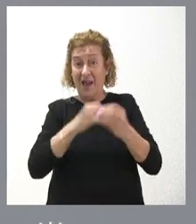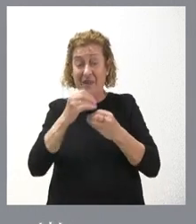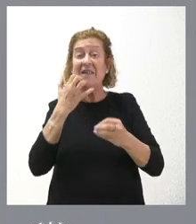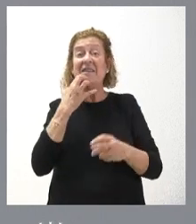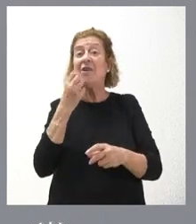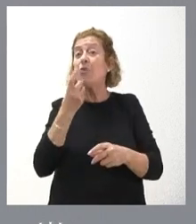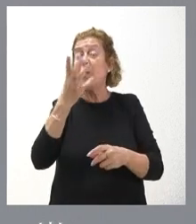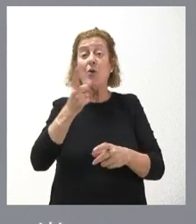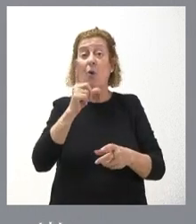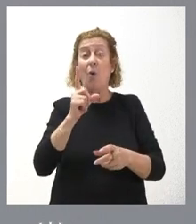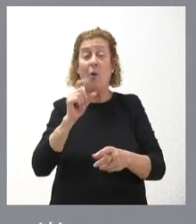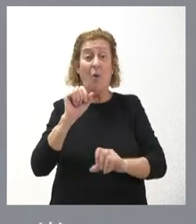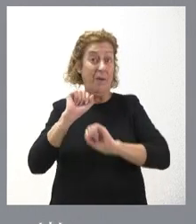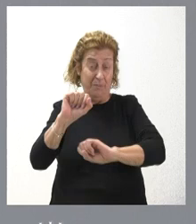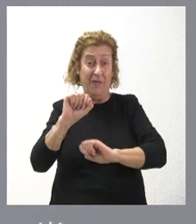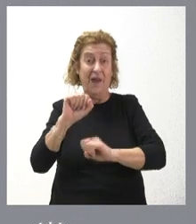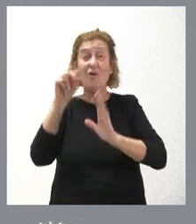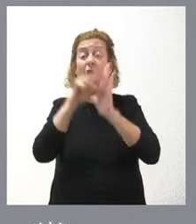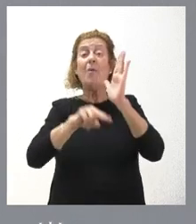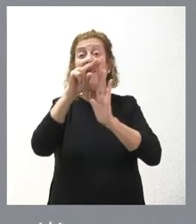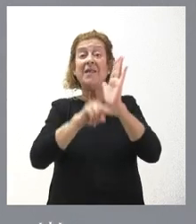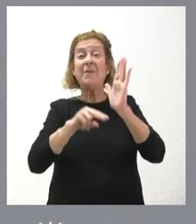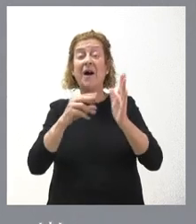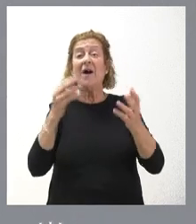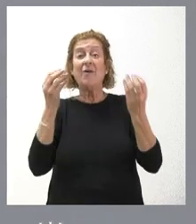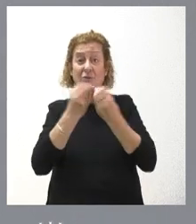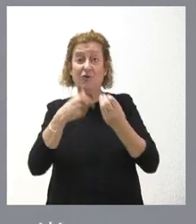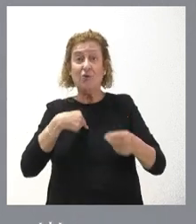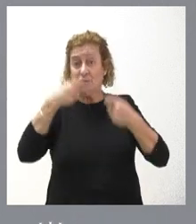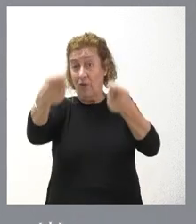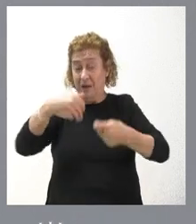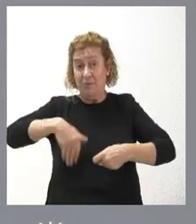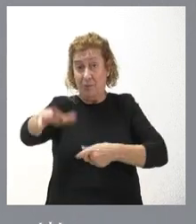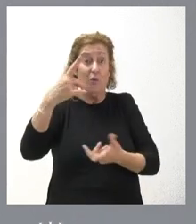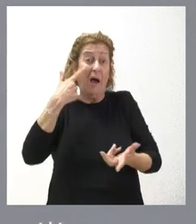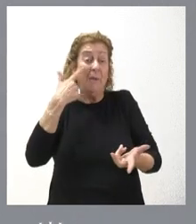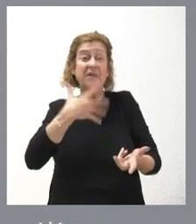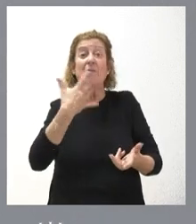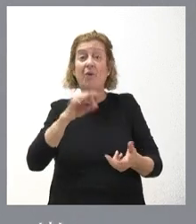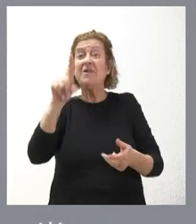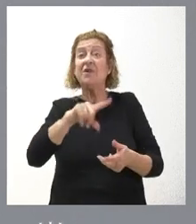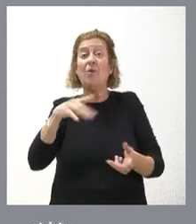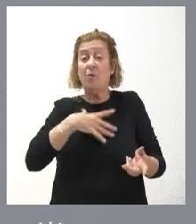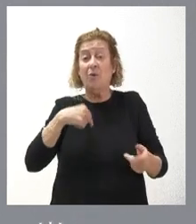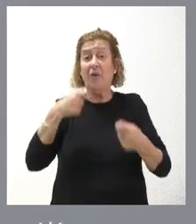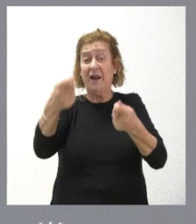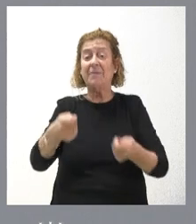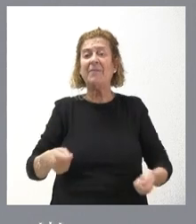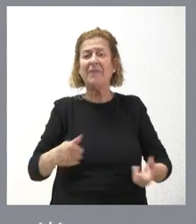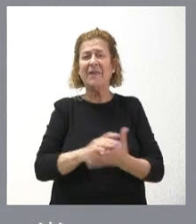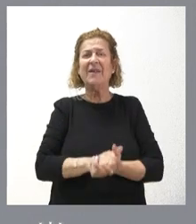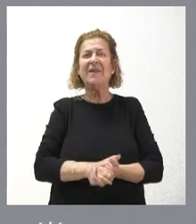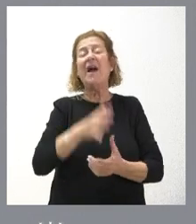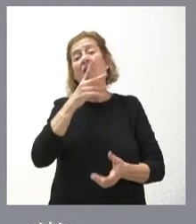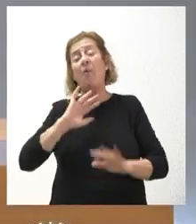no impide lo que es la normativa en relación con protección de datos se lo ofreceremos veremos a ver si está disponible y si se lo podemos ofrecer Ahora sí de